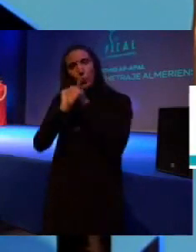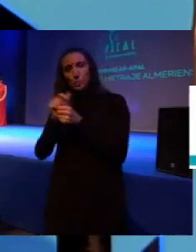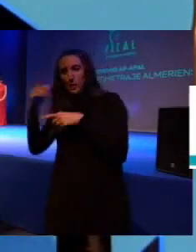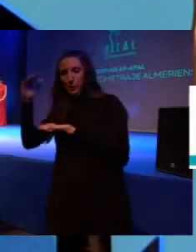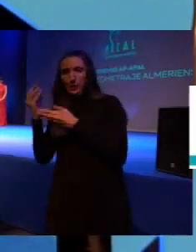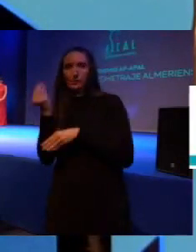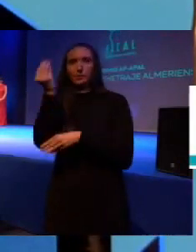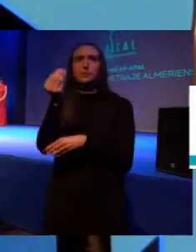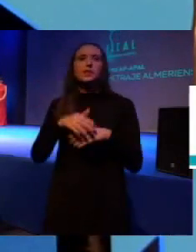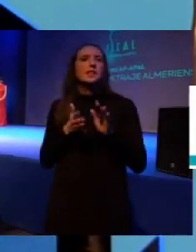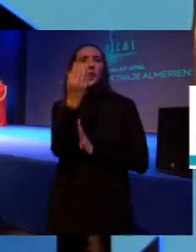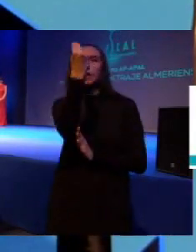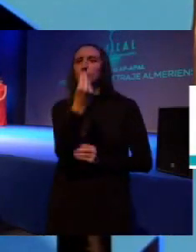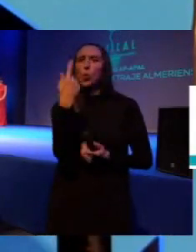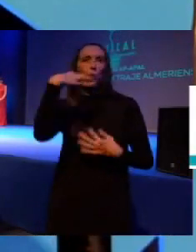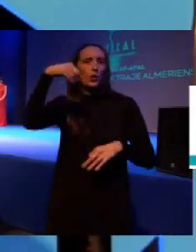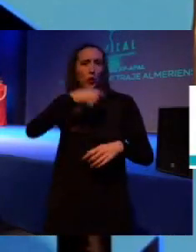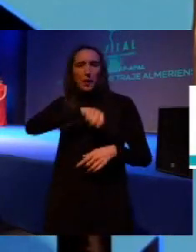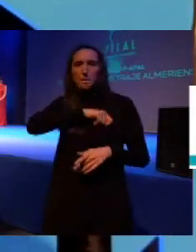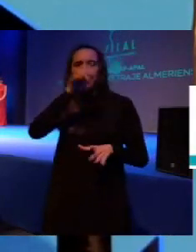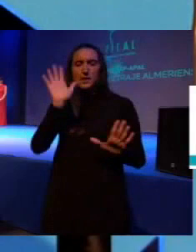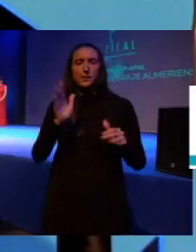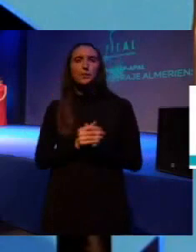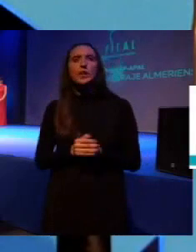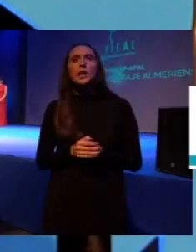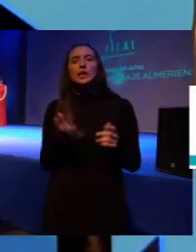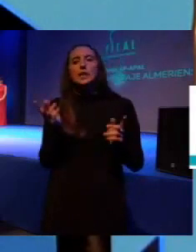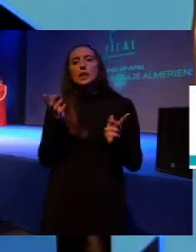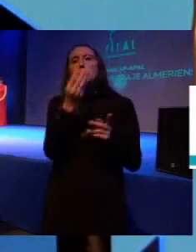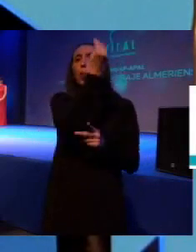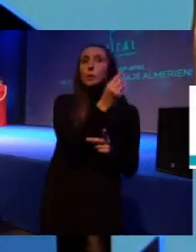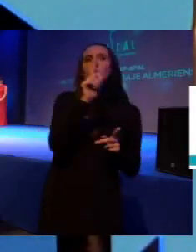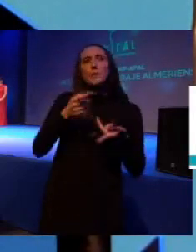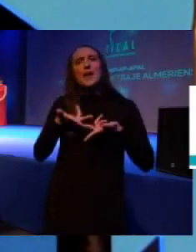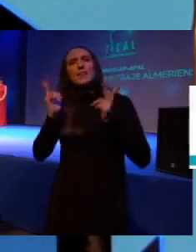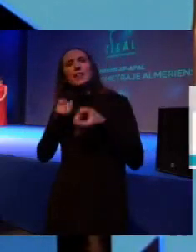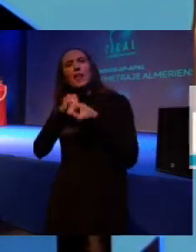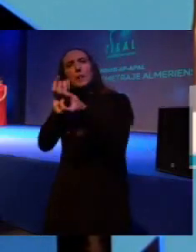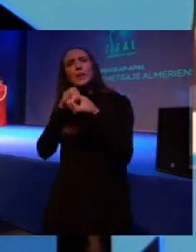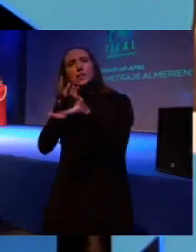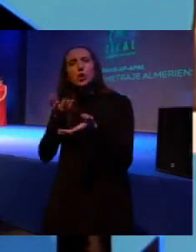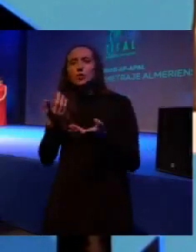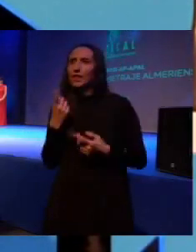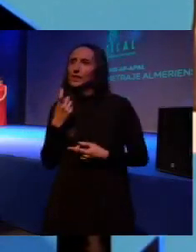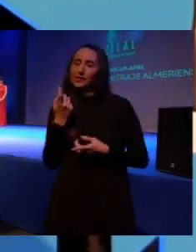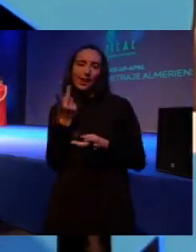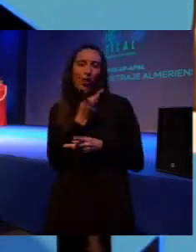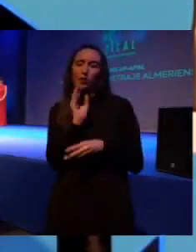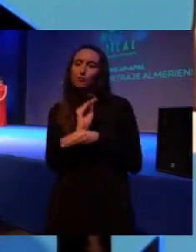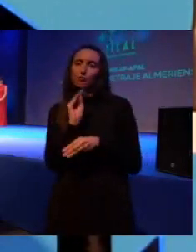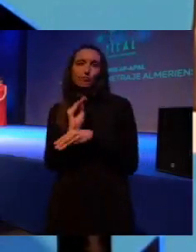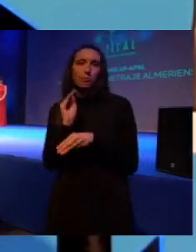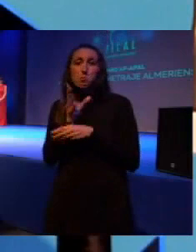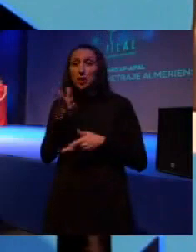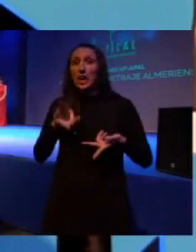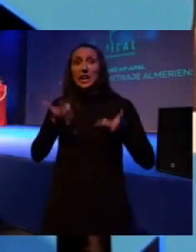España. Ambos, el monumento y libertad de expresión, pues necesitan de todos nuestros cuidados, porque de la libertad